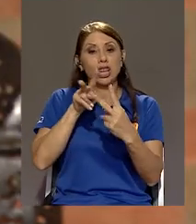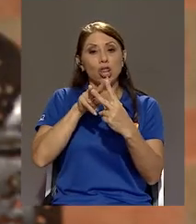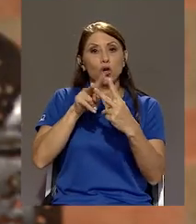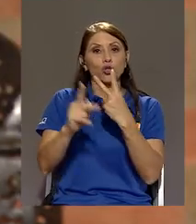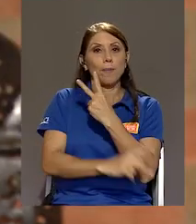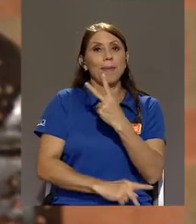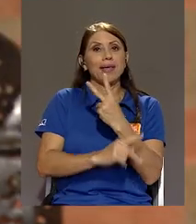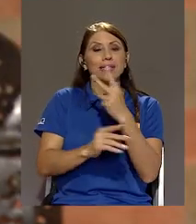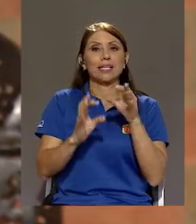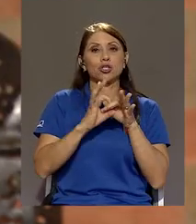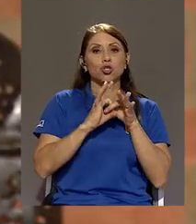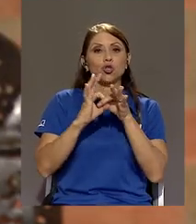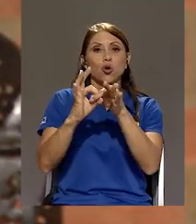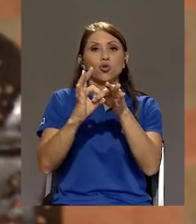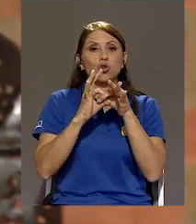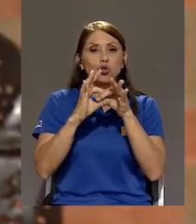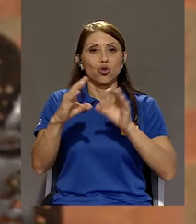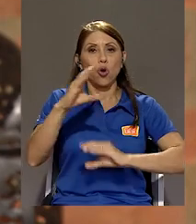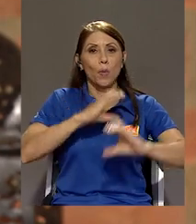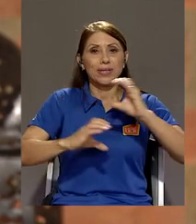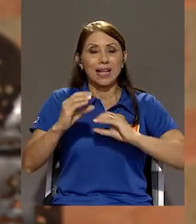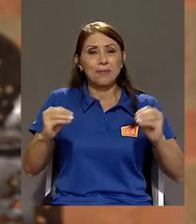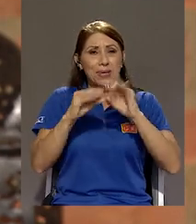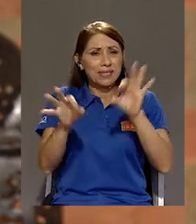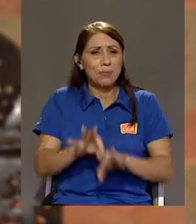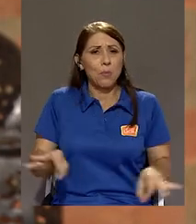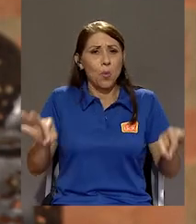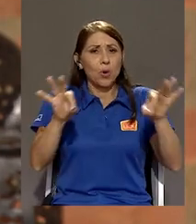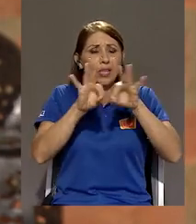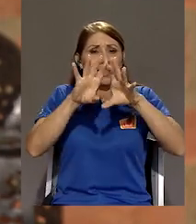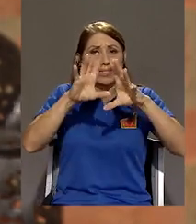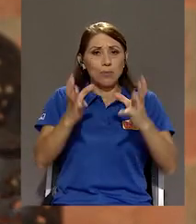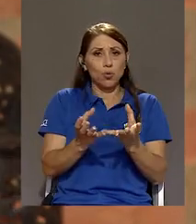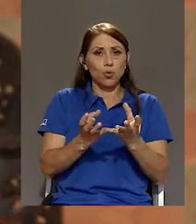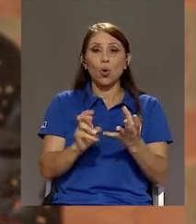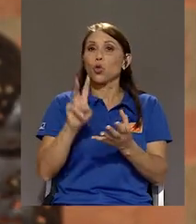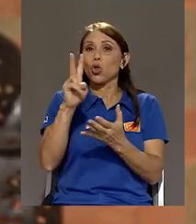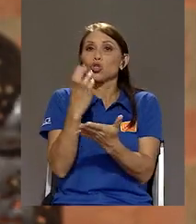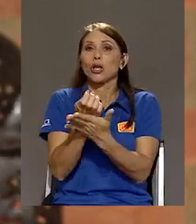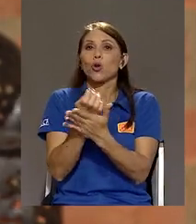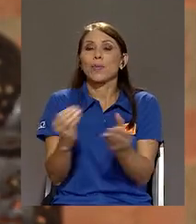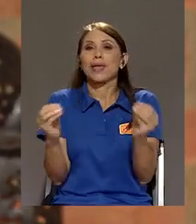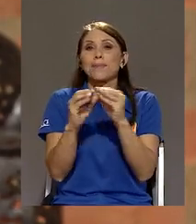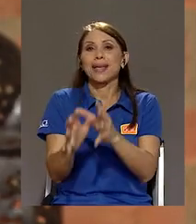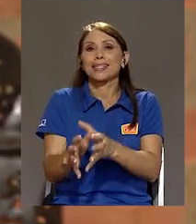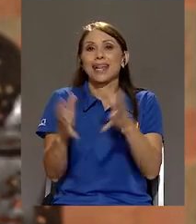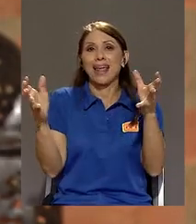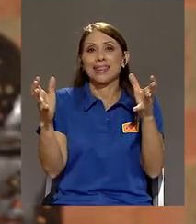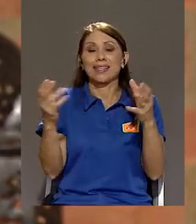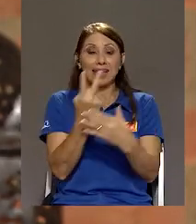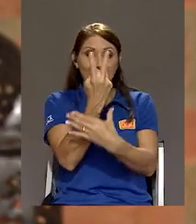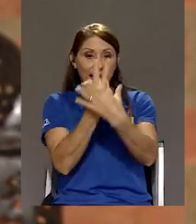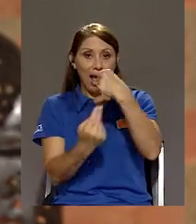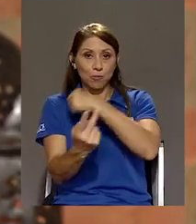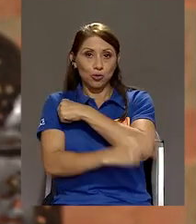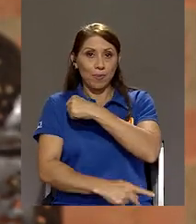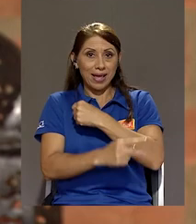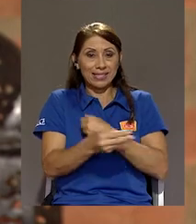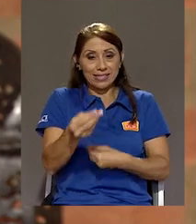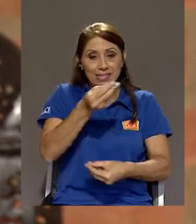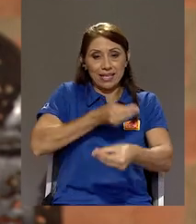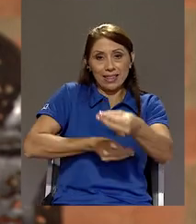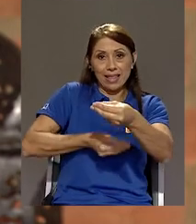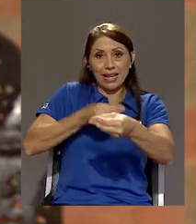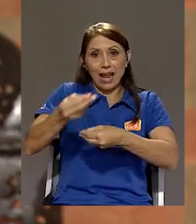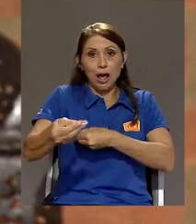socios comerciales más importantes a nivel del mundo y las dos economías más grandes a nivel mundial, el intercambio comercial de ambos países como proporción de